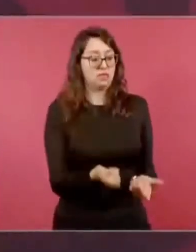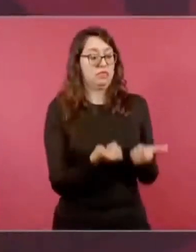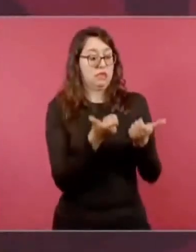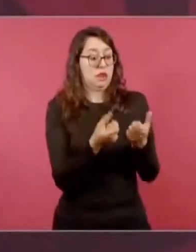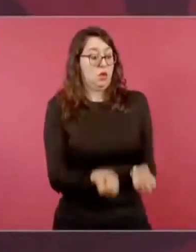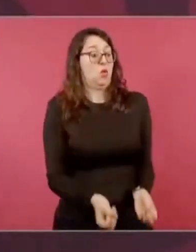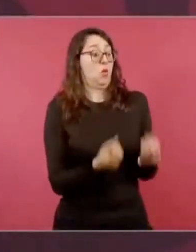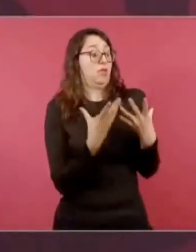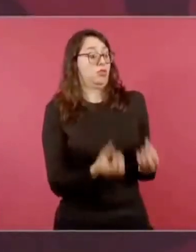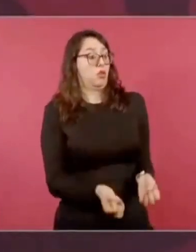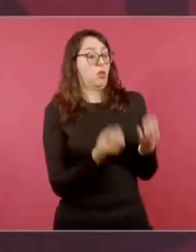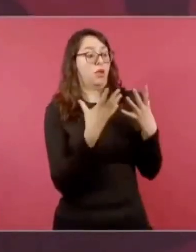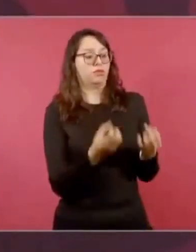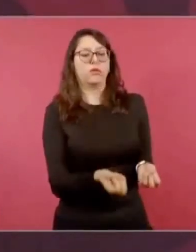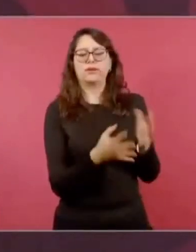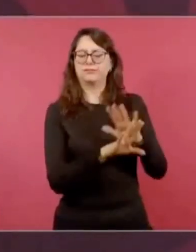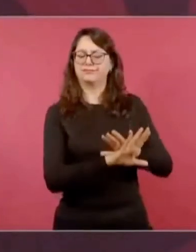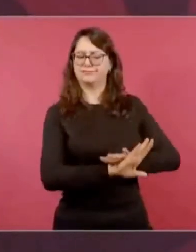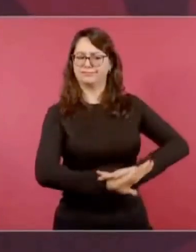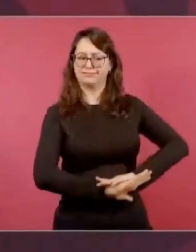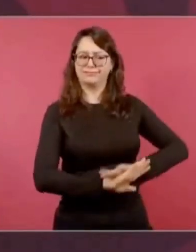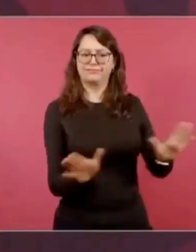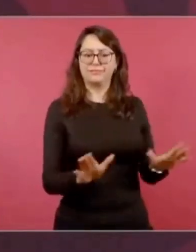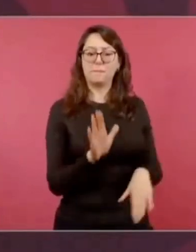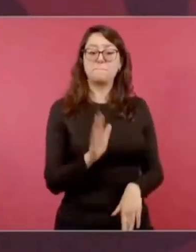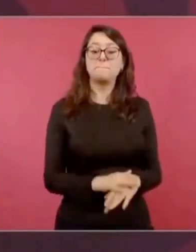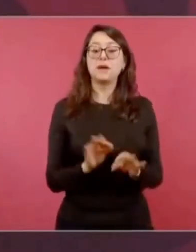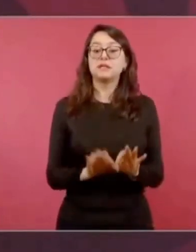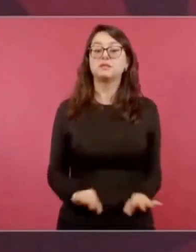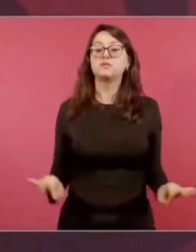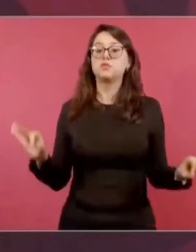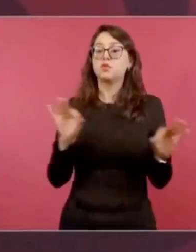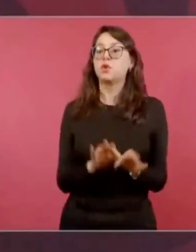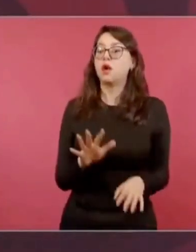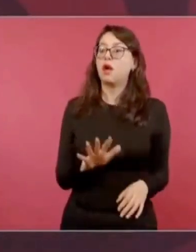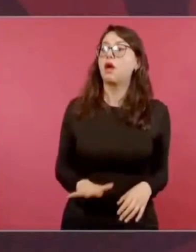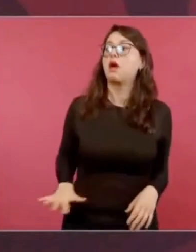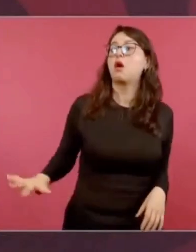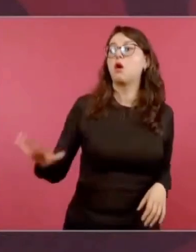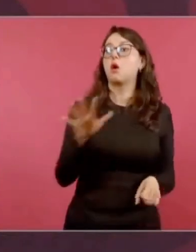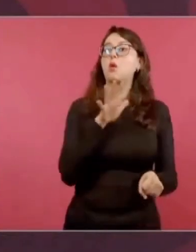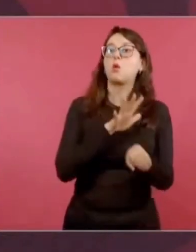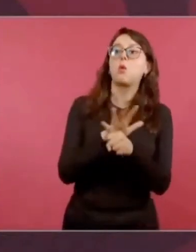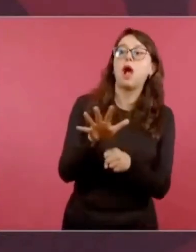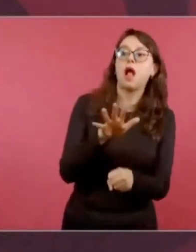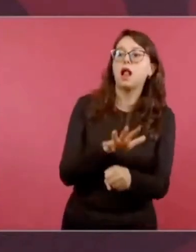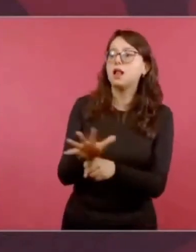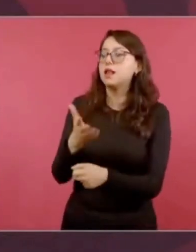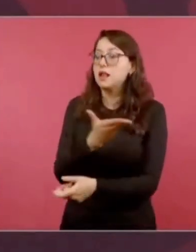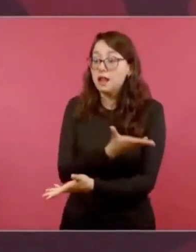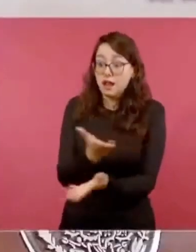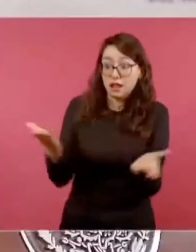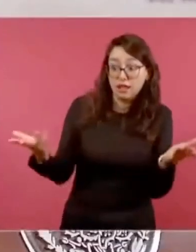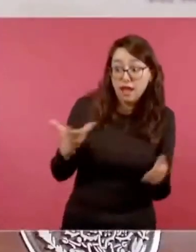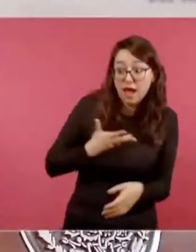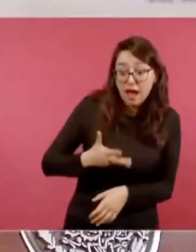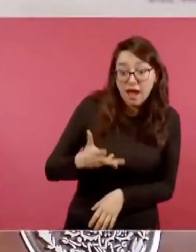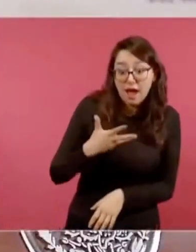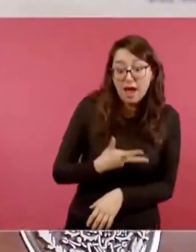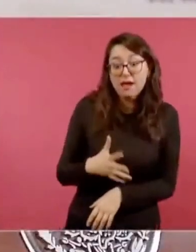sino cualitativo, es decir, la distribución equitativa del ingreso y de la riqueza.